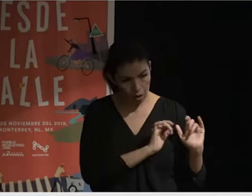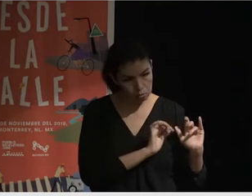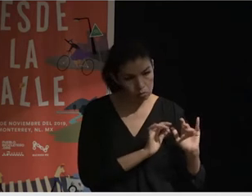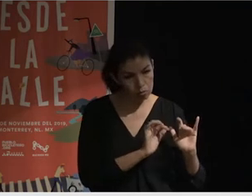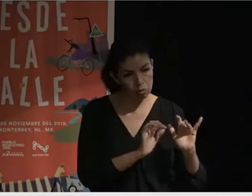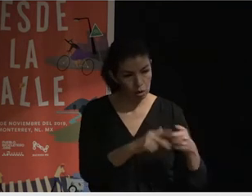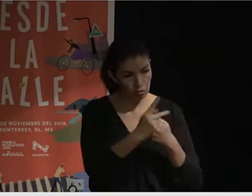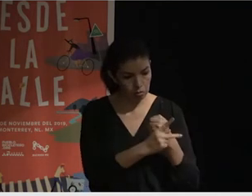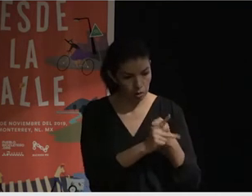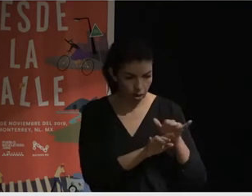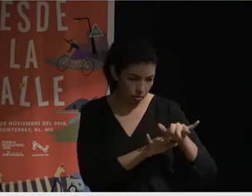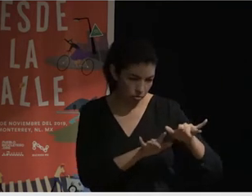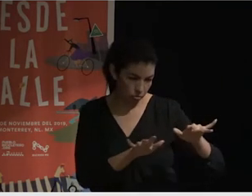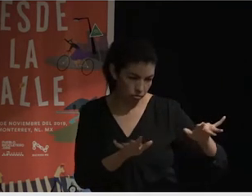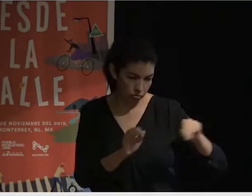entender.